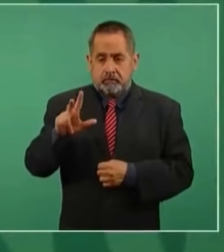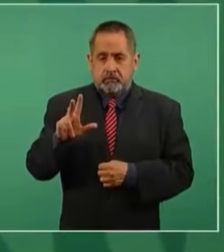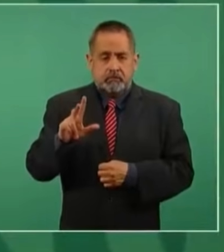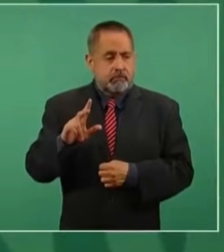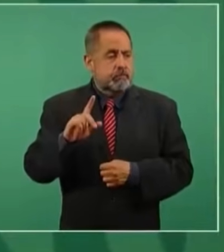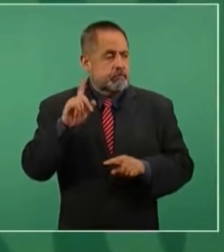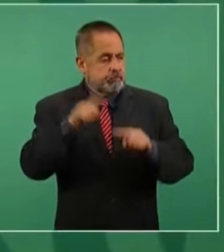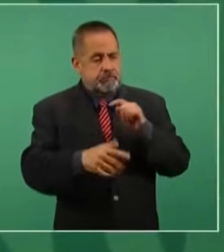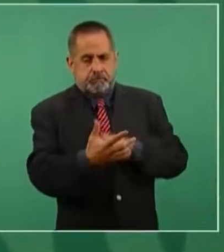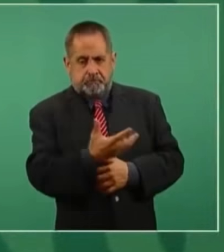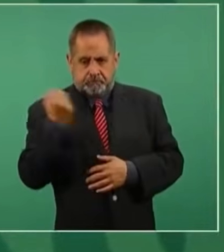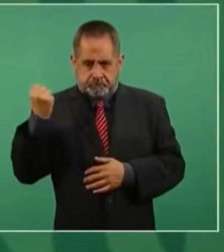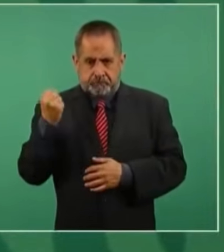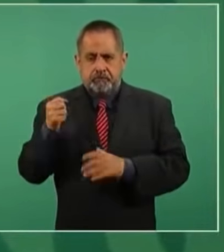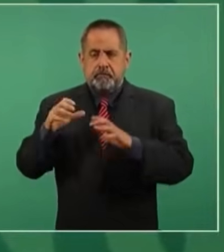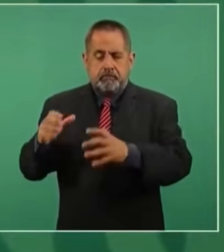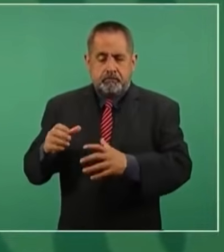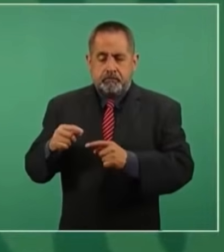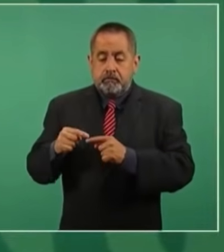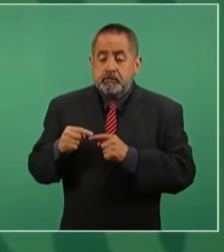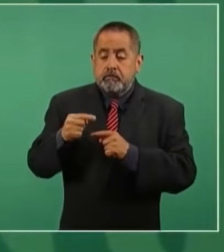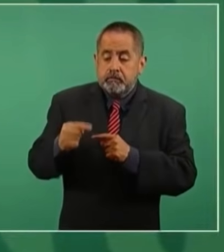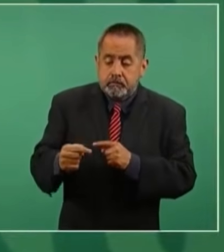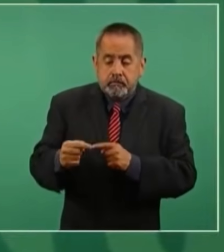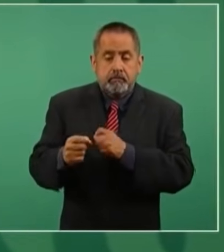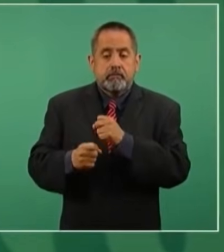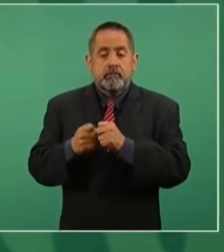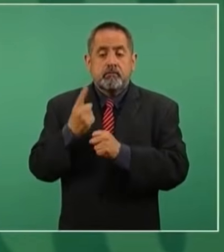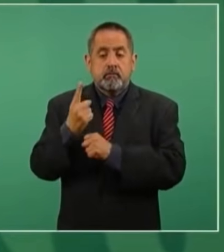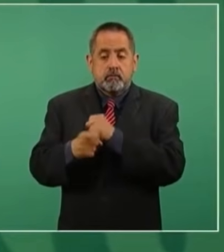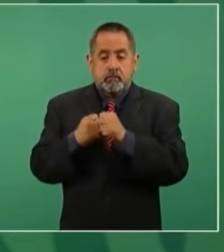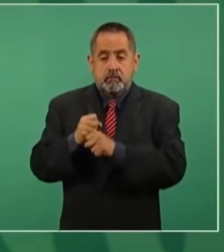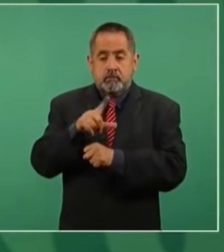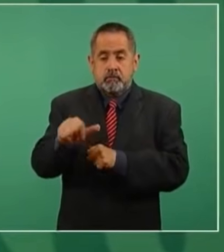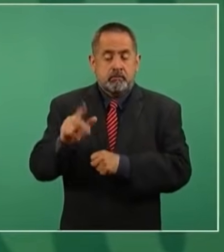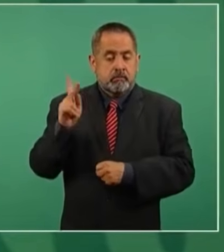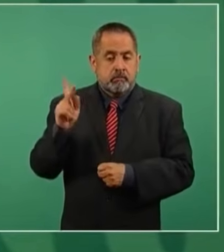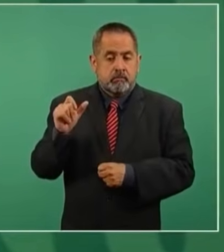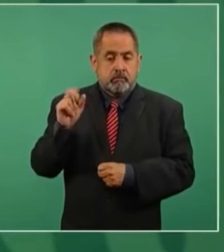y el PAN surge en el 39, un año después,